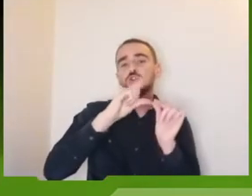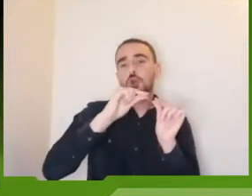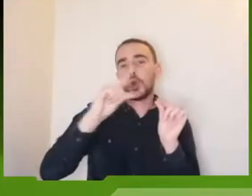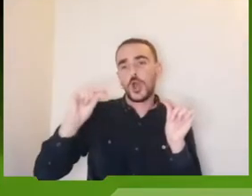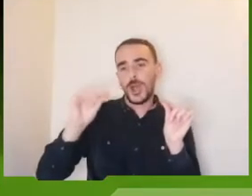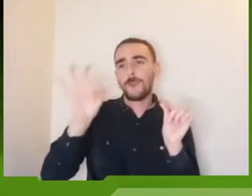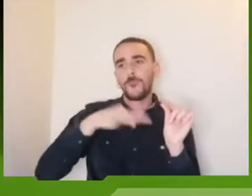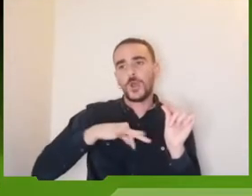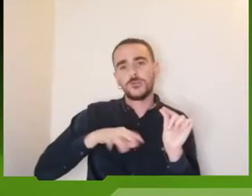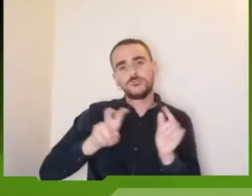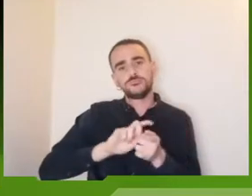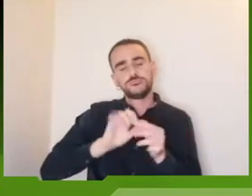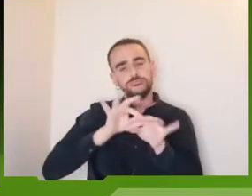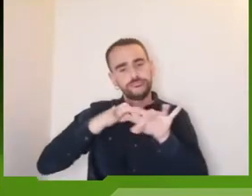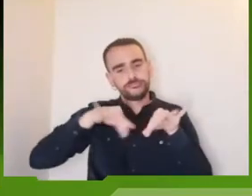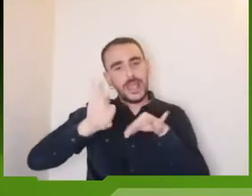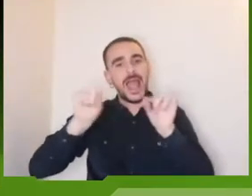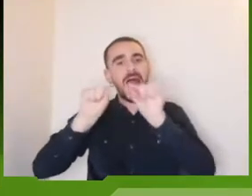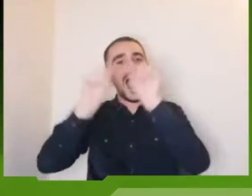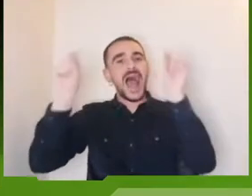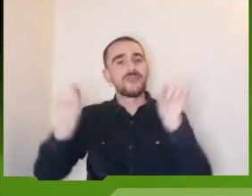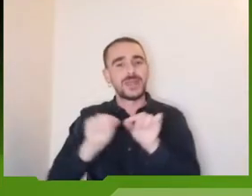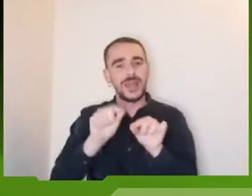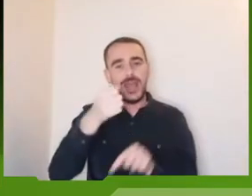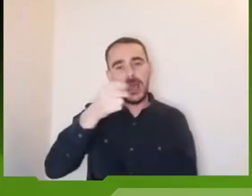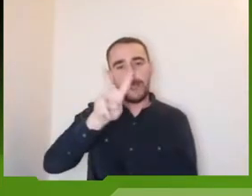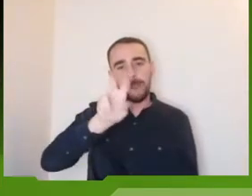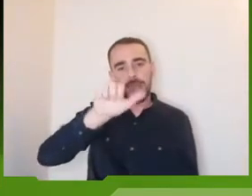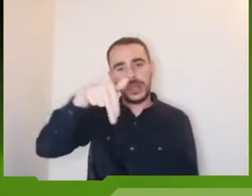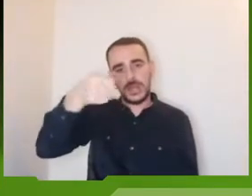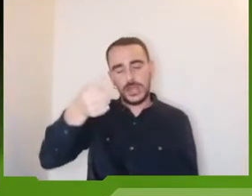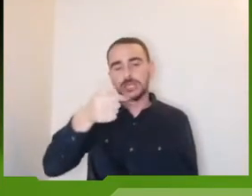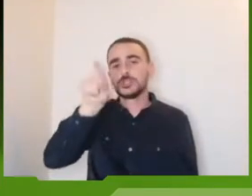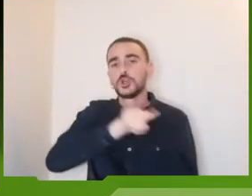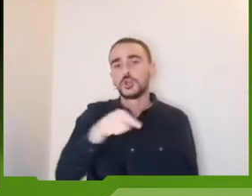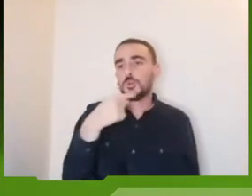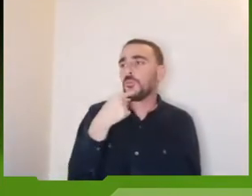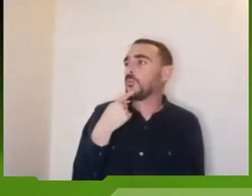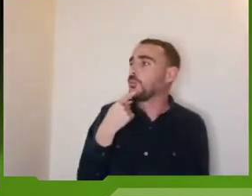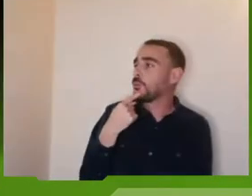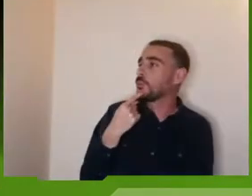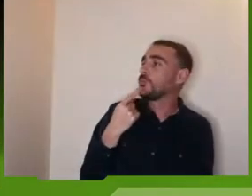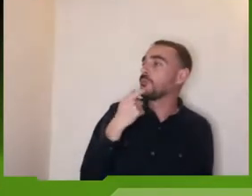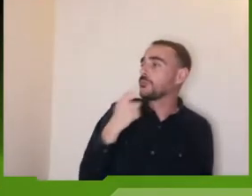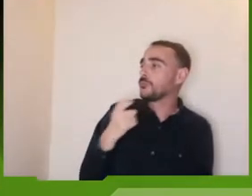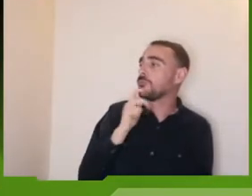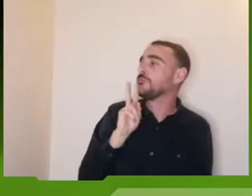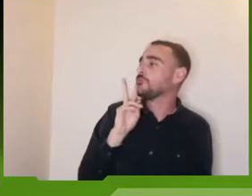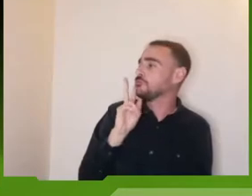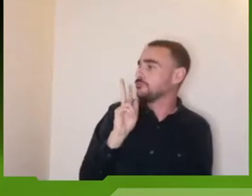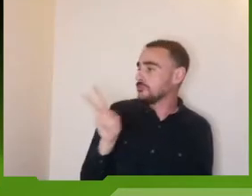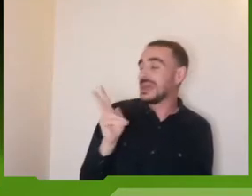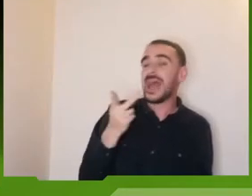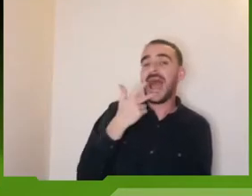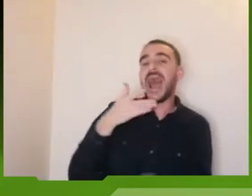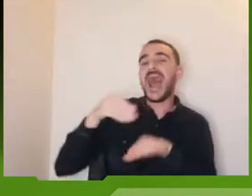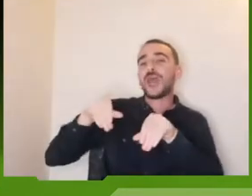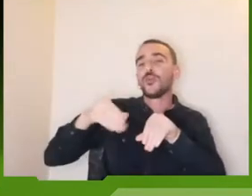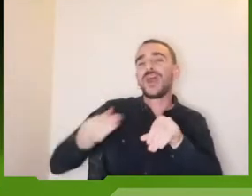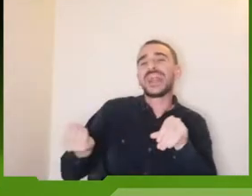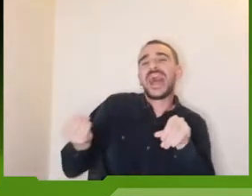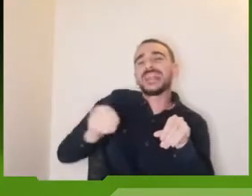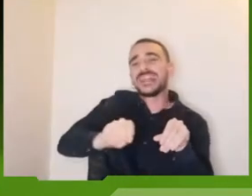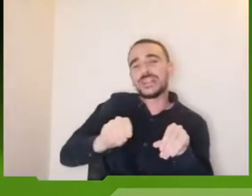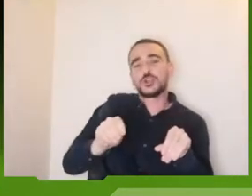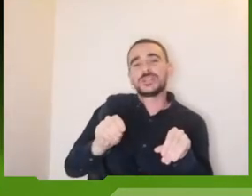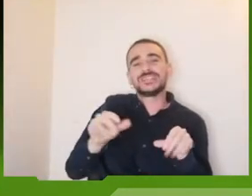azúcar? No, si las compras sin azúcar añadidos, valen todas. A ver, a mí las, por